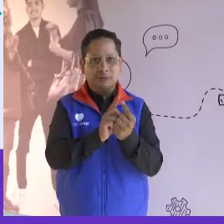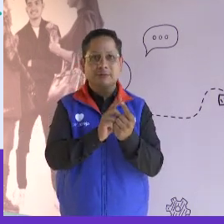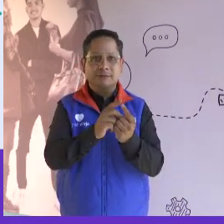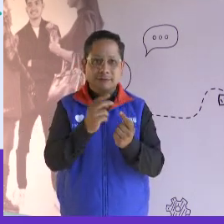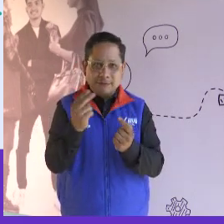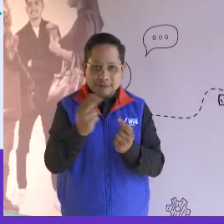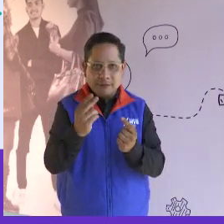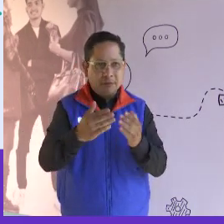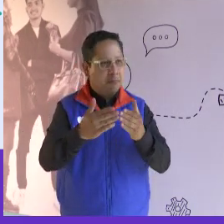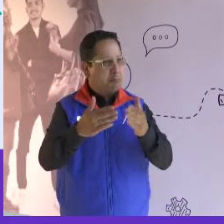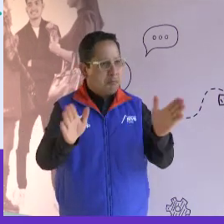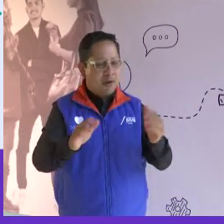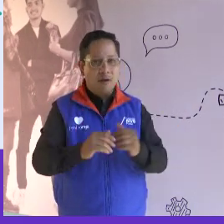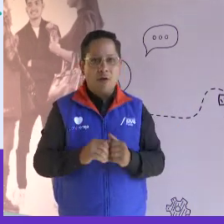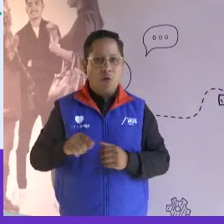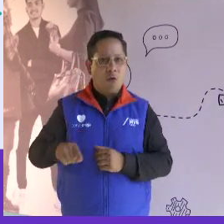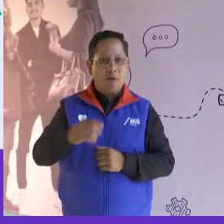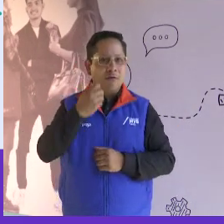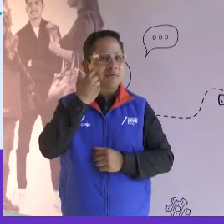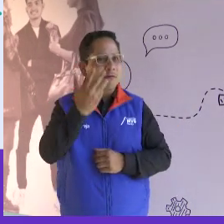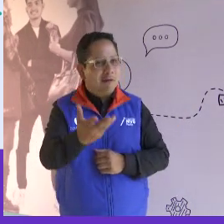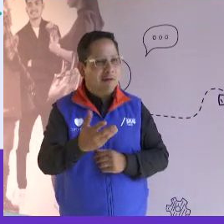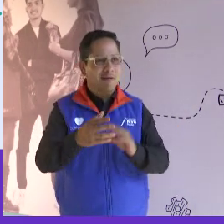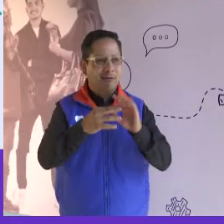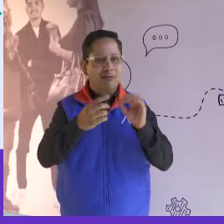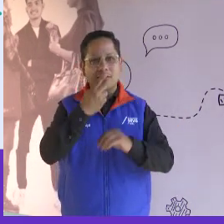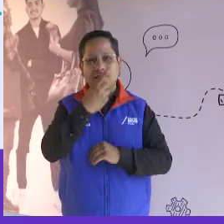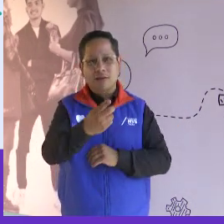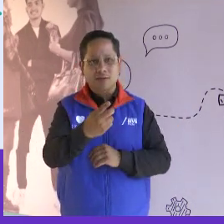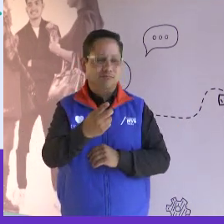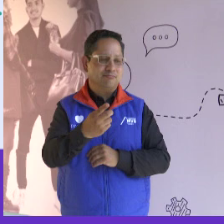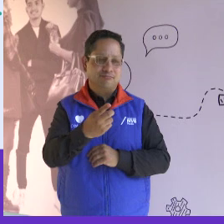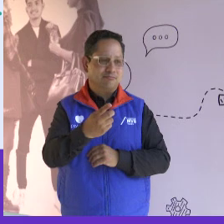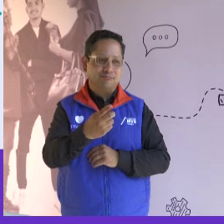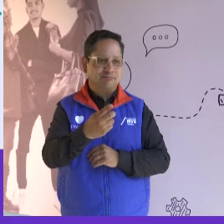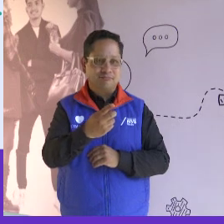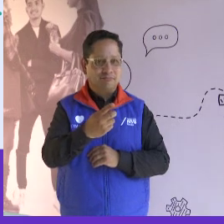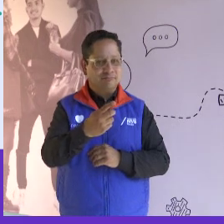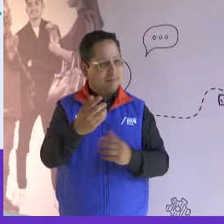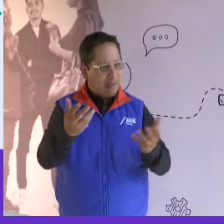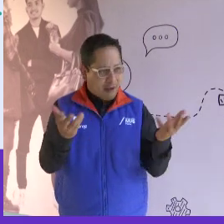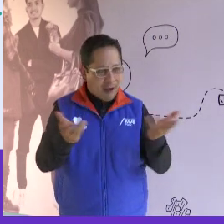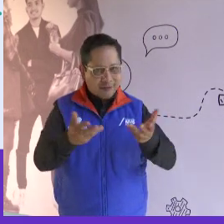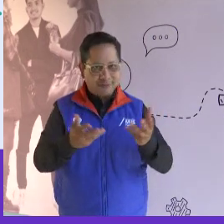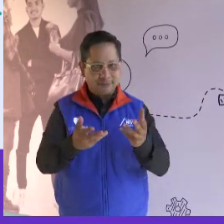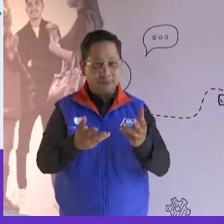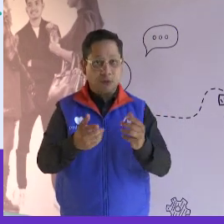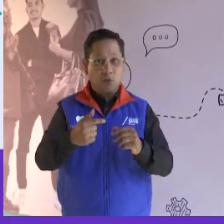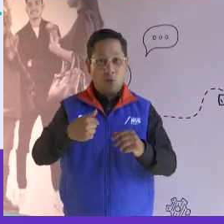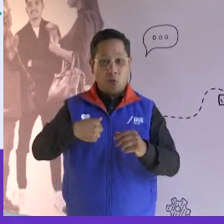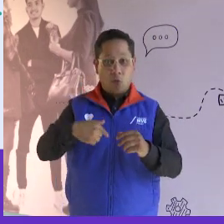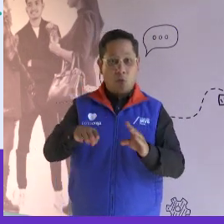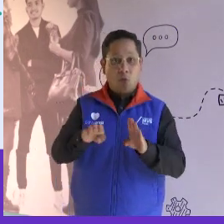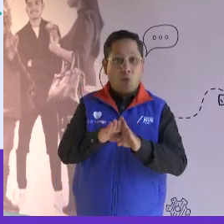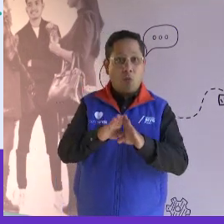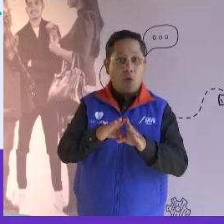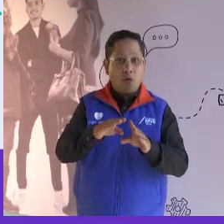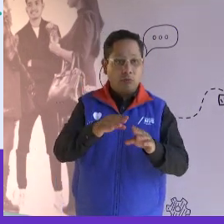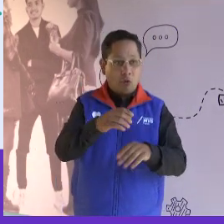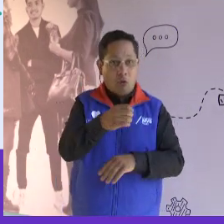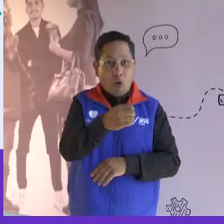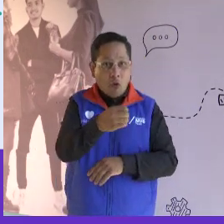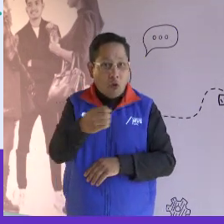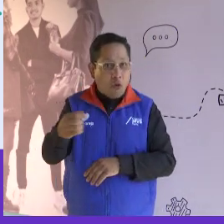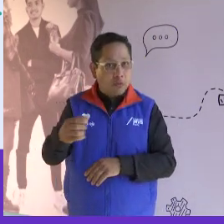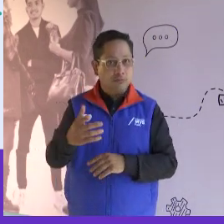de los discursos oficiales. Entonces, creo que eso en cuanto a las estrategias. En cuanto a la sistematización, me parece